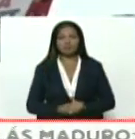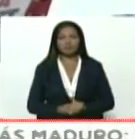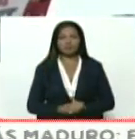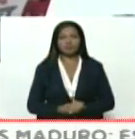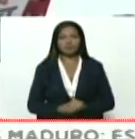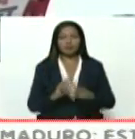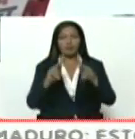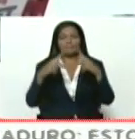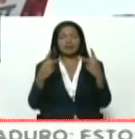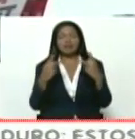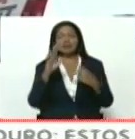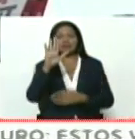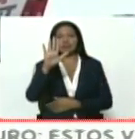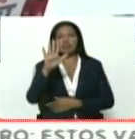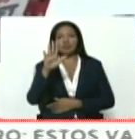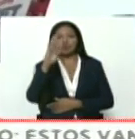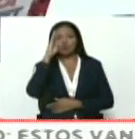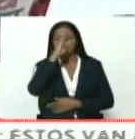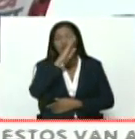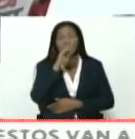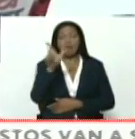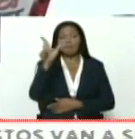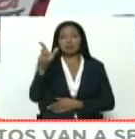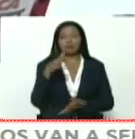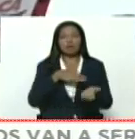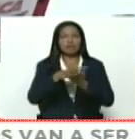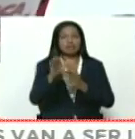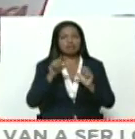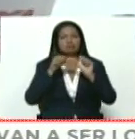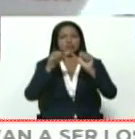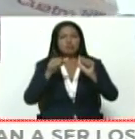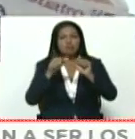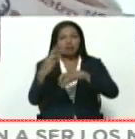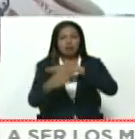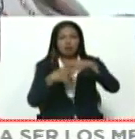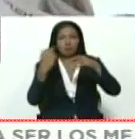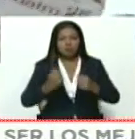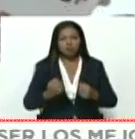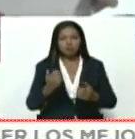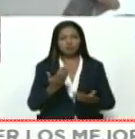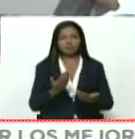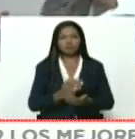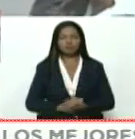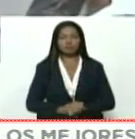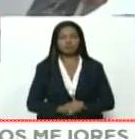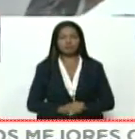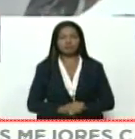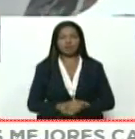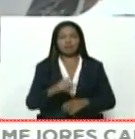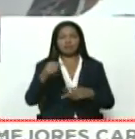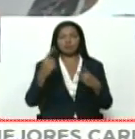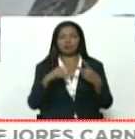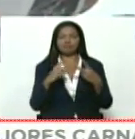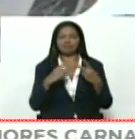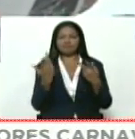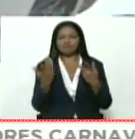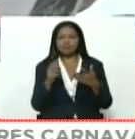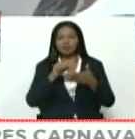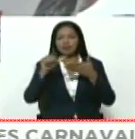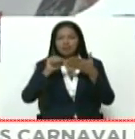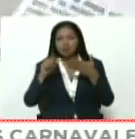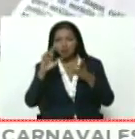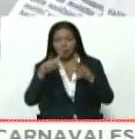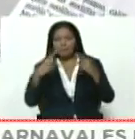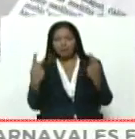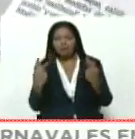Página 5, Diosdado Cabello, el PSUV garantiza la continuidad de la revolución. Después viene